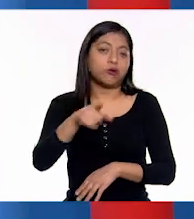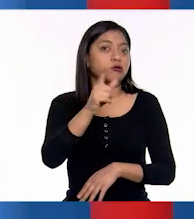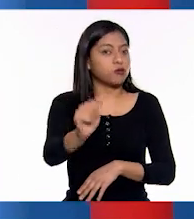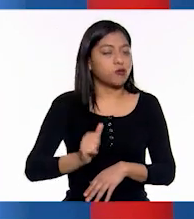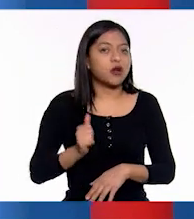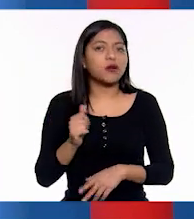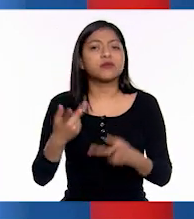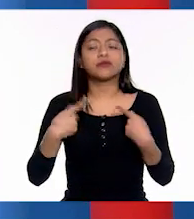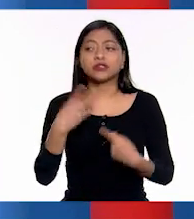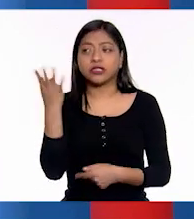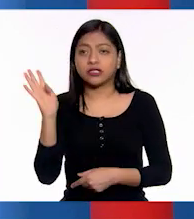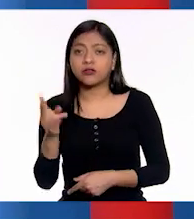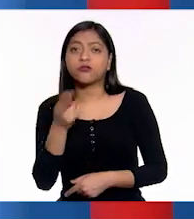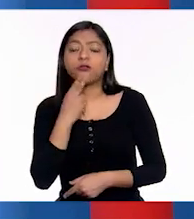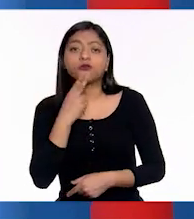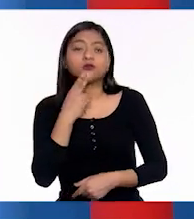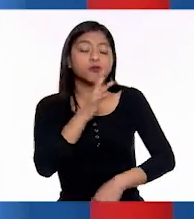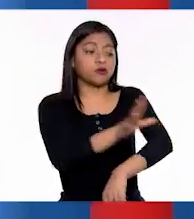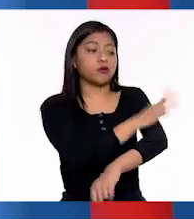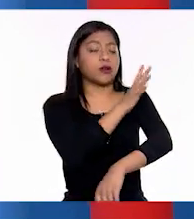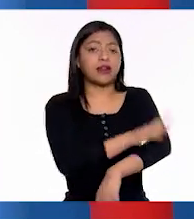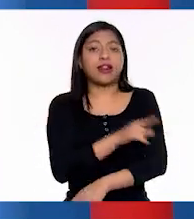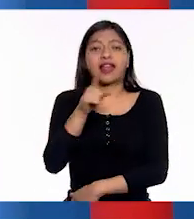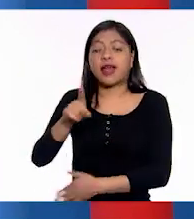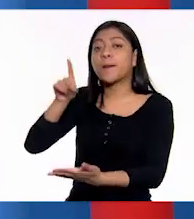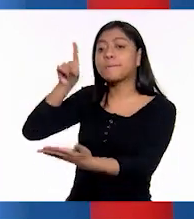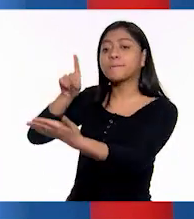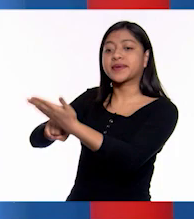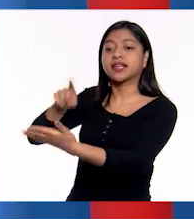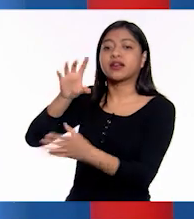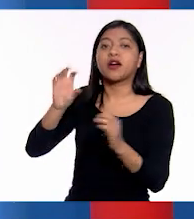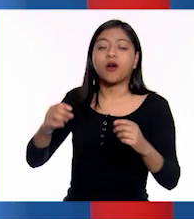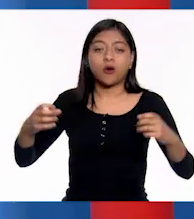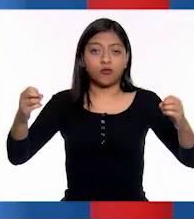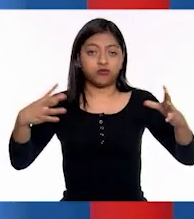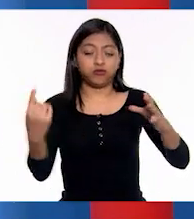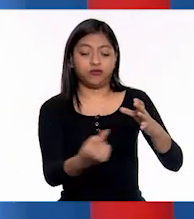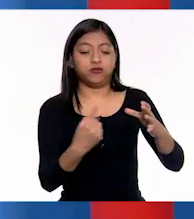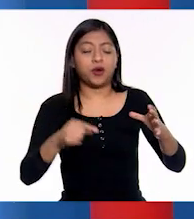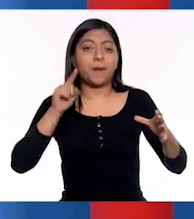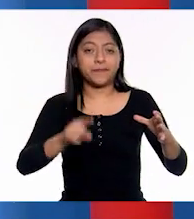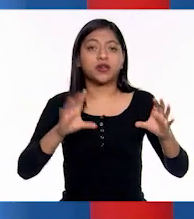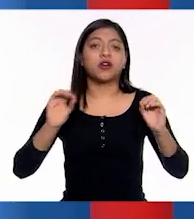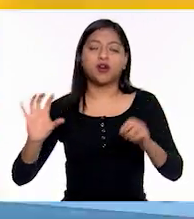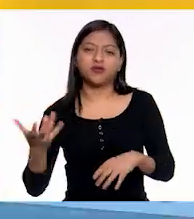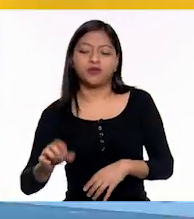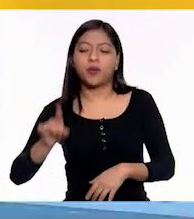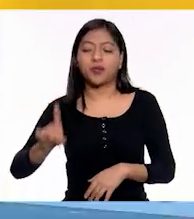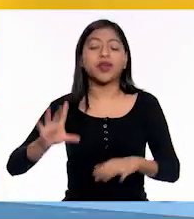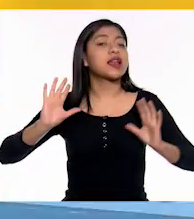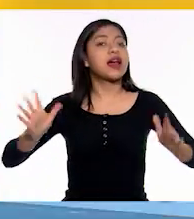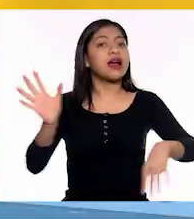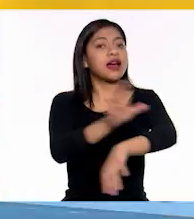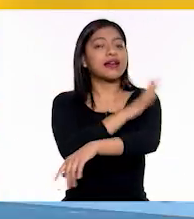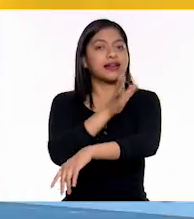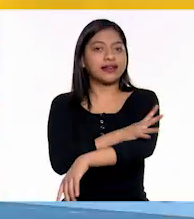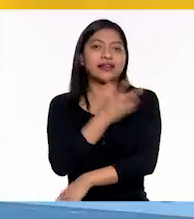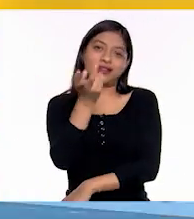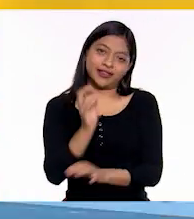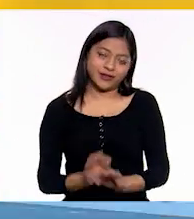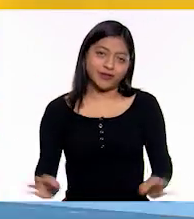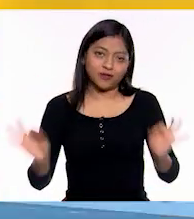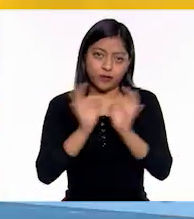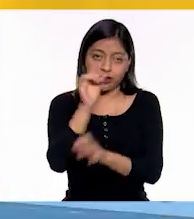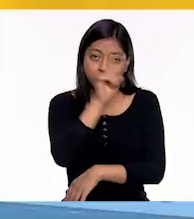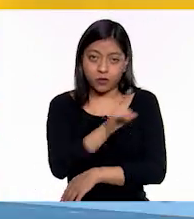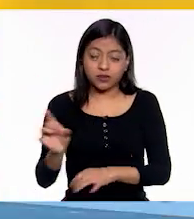consumidores esperamos que al accionar un interruptor o encender algún aparato, la energía fluya inmediatamente. Es por eso por lo que